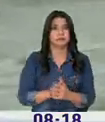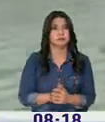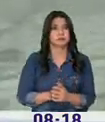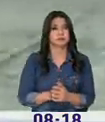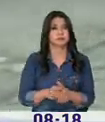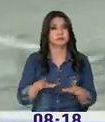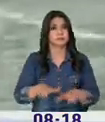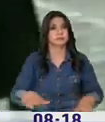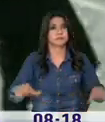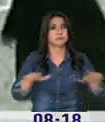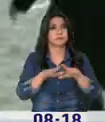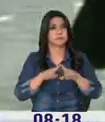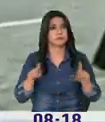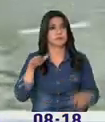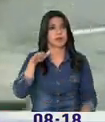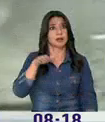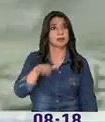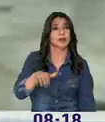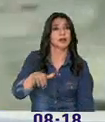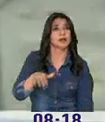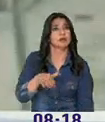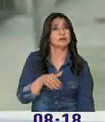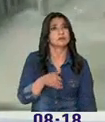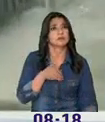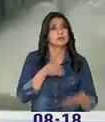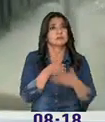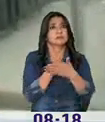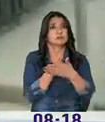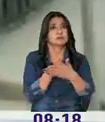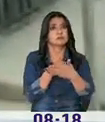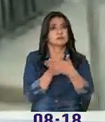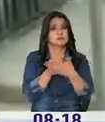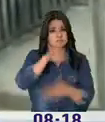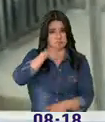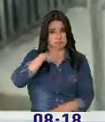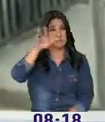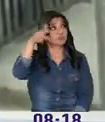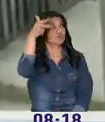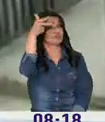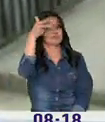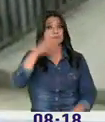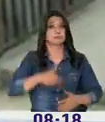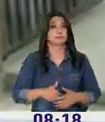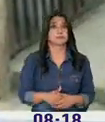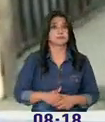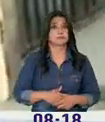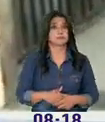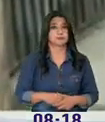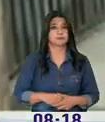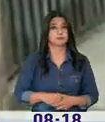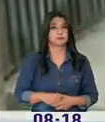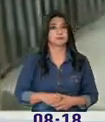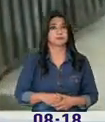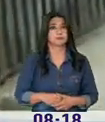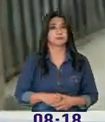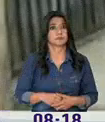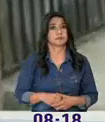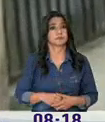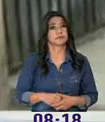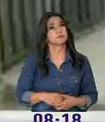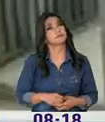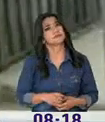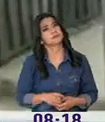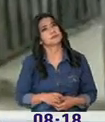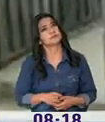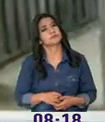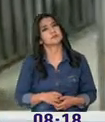varios sectores de la parte de abajo, estén obstaculizadas y Gato nos va a acompañar Creo que tenemos problemas con la señal. Sin embargo,